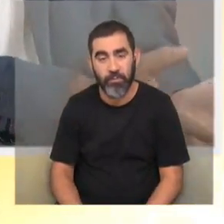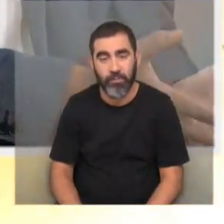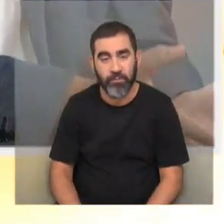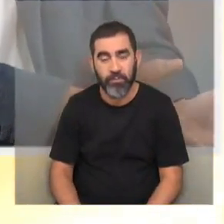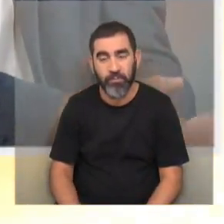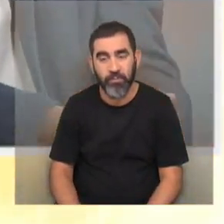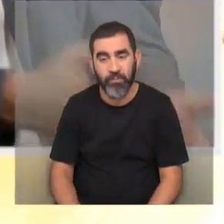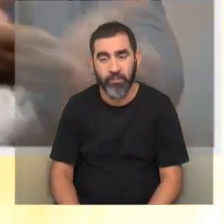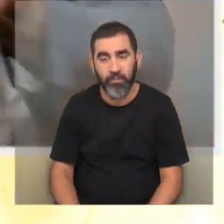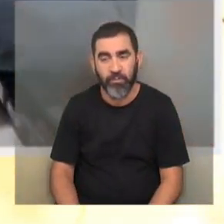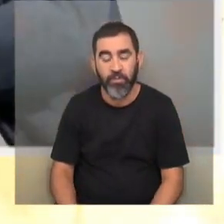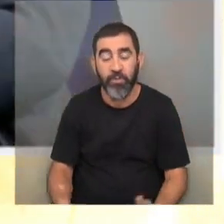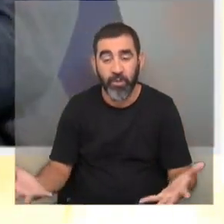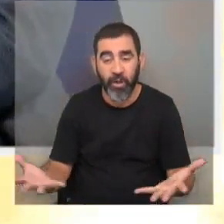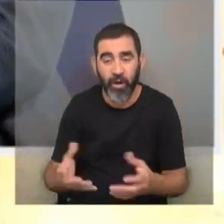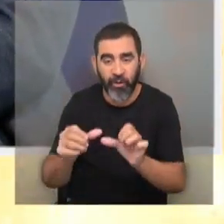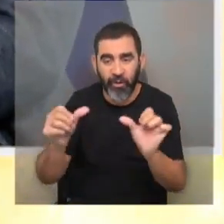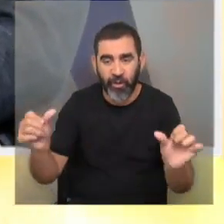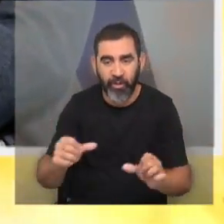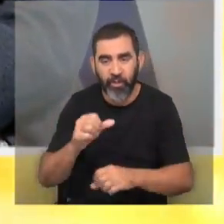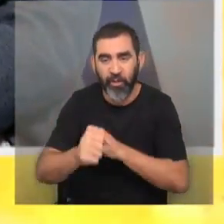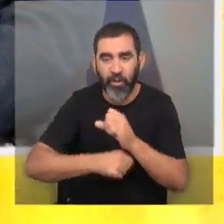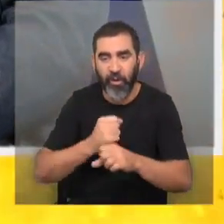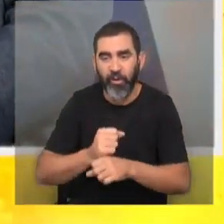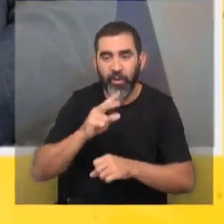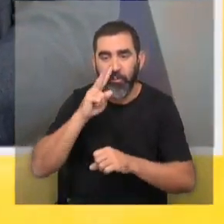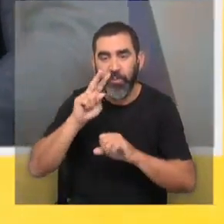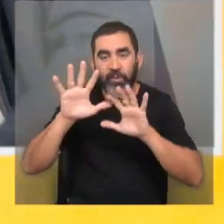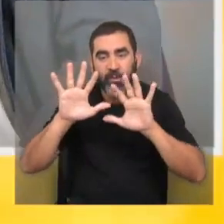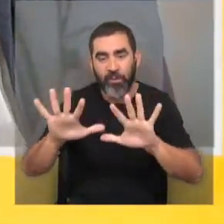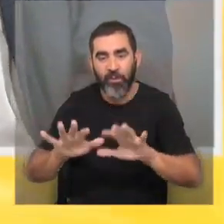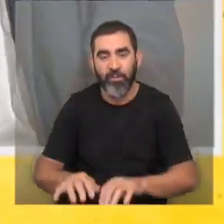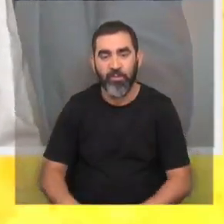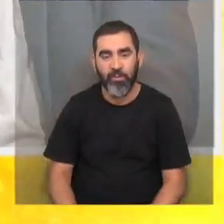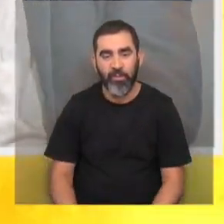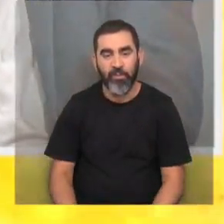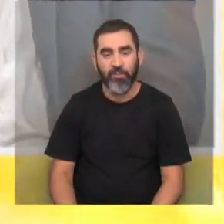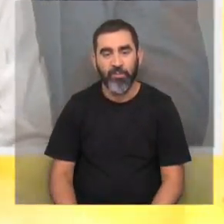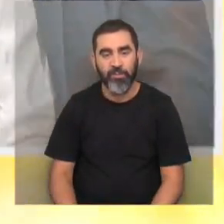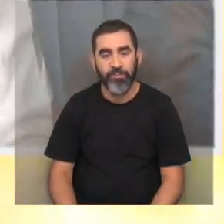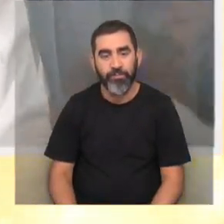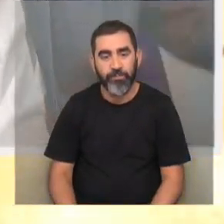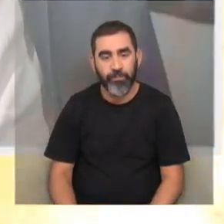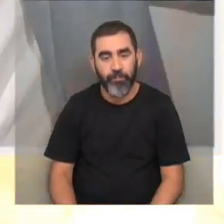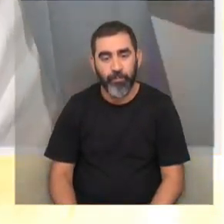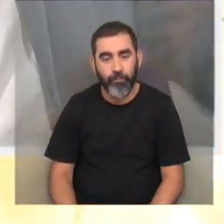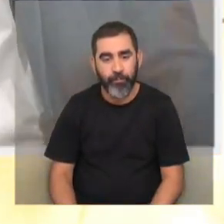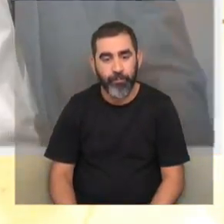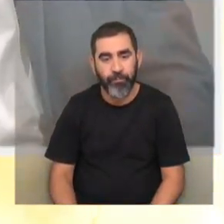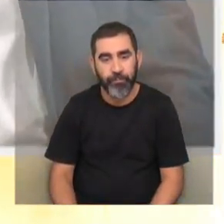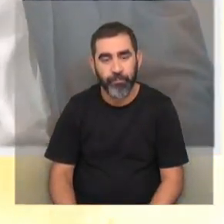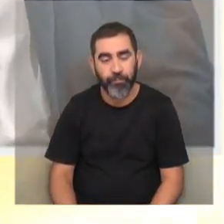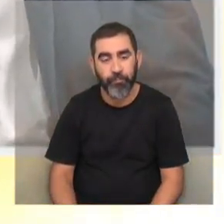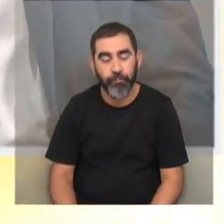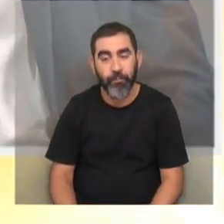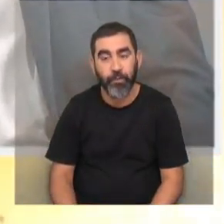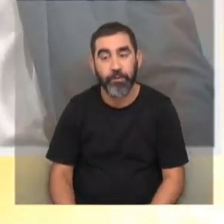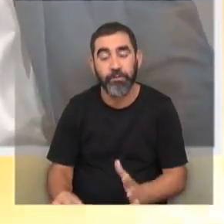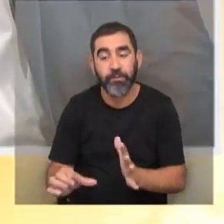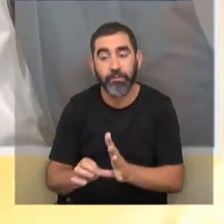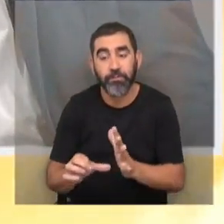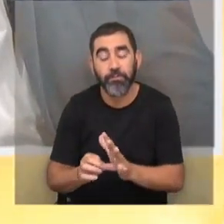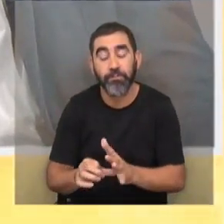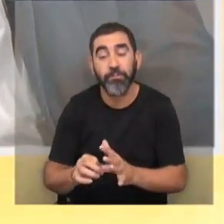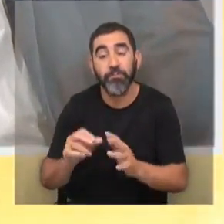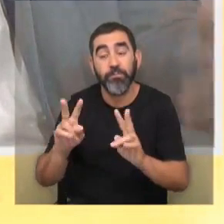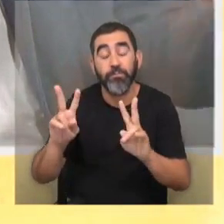conocidas en 1770 se aplican ahora en el año 2010. Lo estamos viendo ahora, ¿no? El telescopio James Webb ubicado. Exactamente, ahí es un sistema de problema de 3